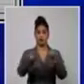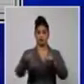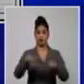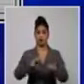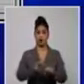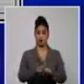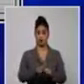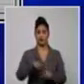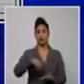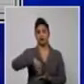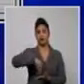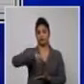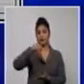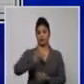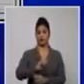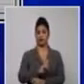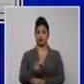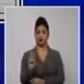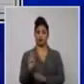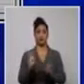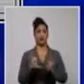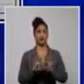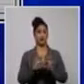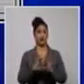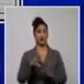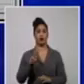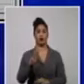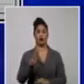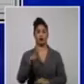con la tasa más alta,